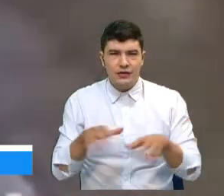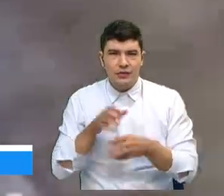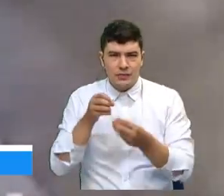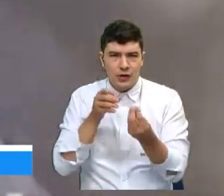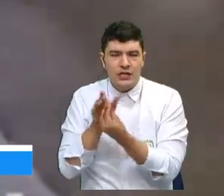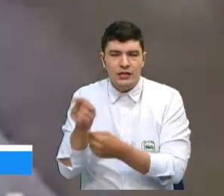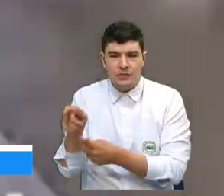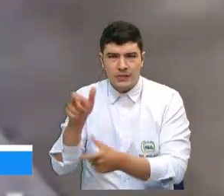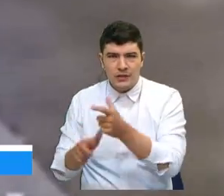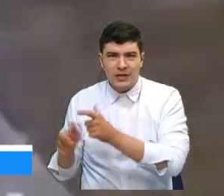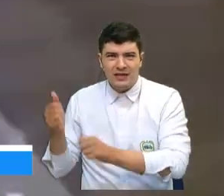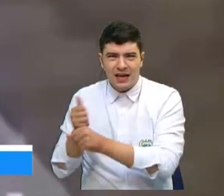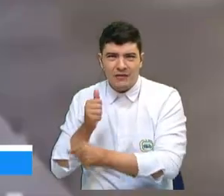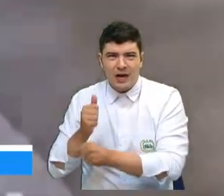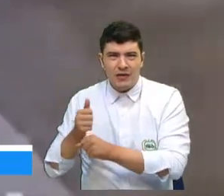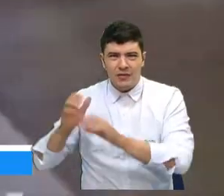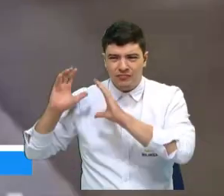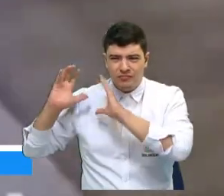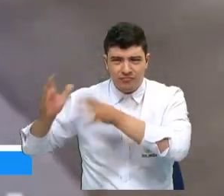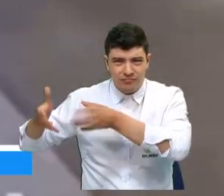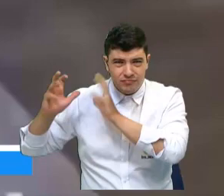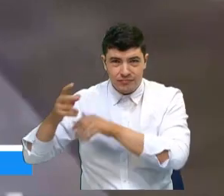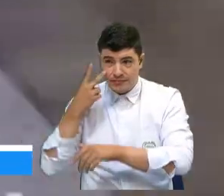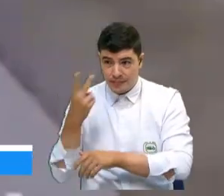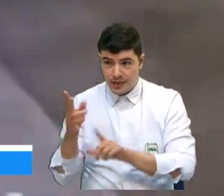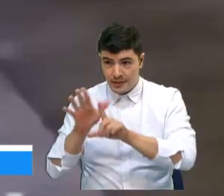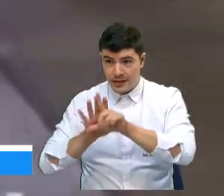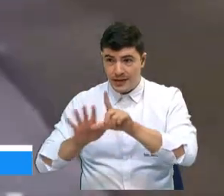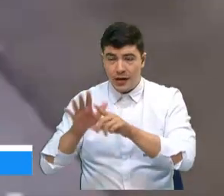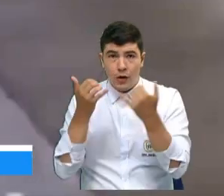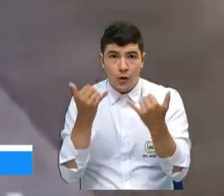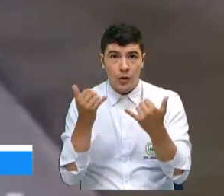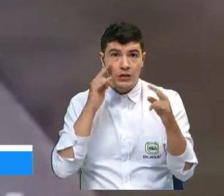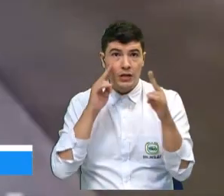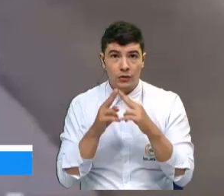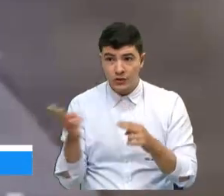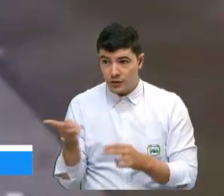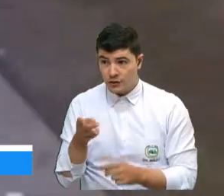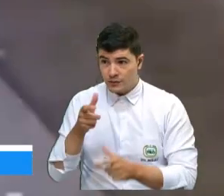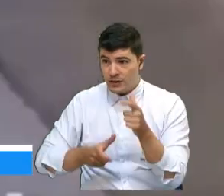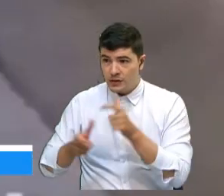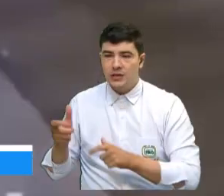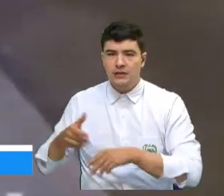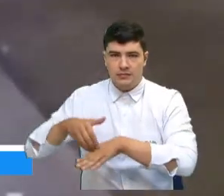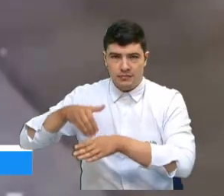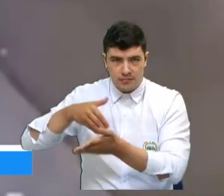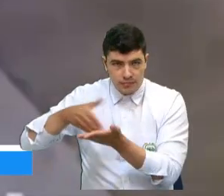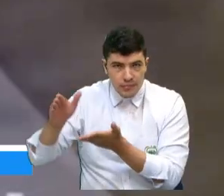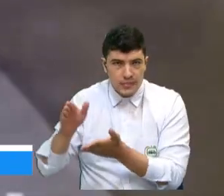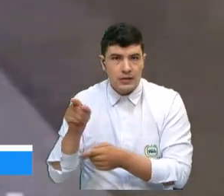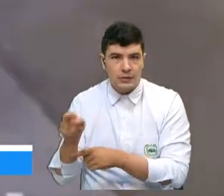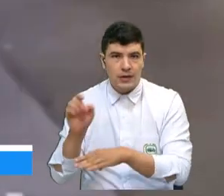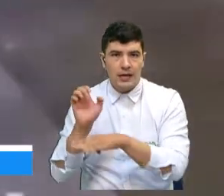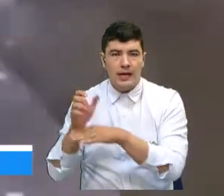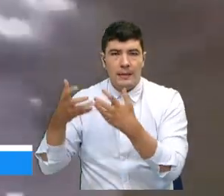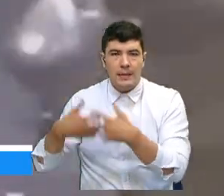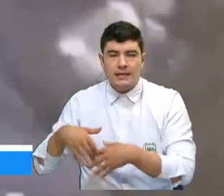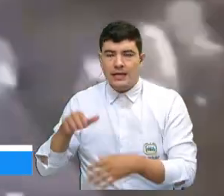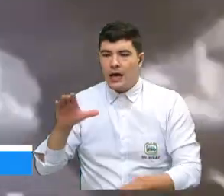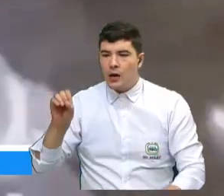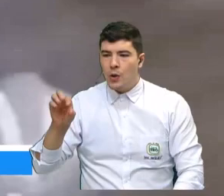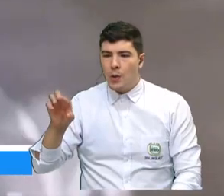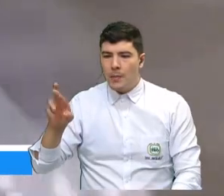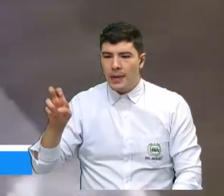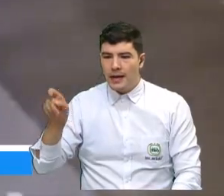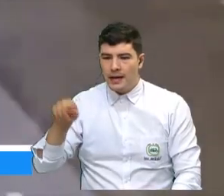recolectores de basura, tal y como quedó evidenciado en este video. Hoy se conoció que esos dos operarios fueron despedidos de Coprecer, empresa contratista